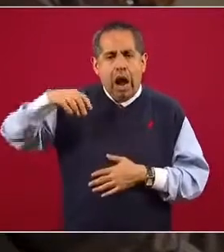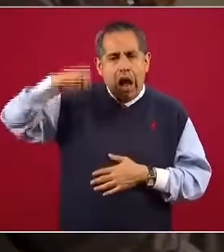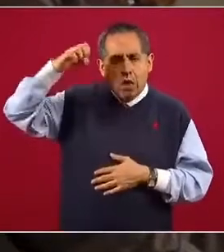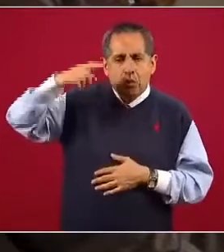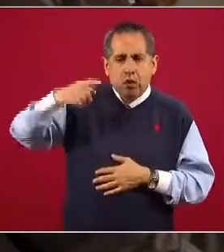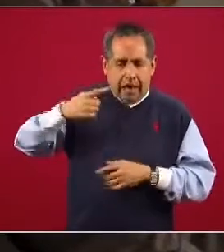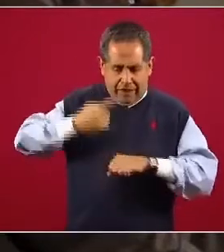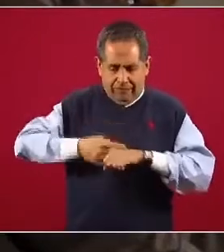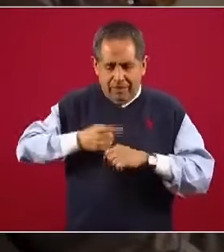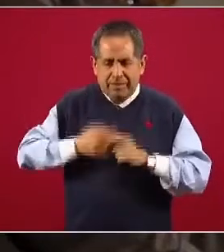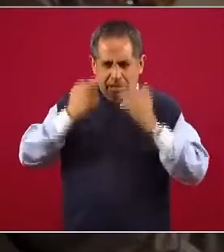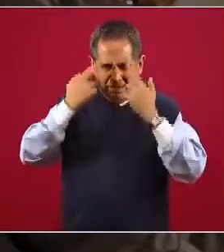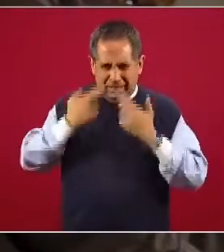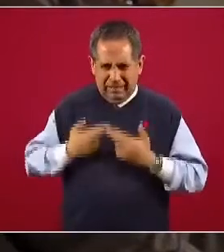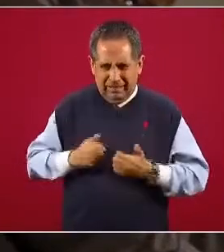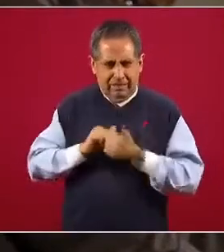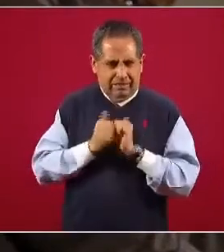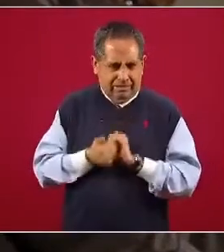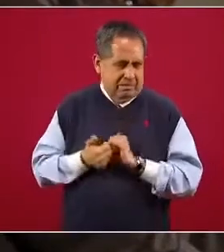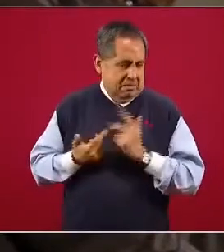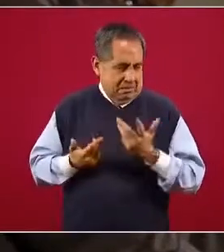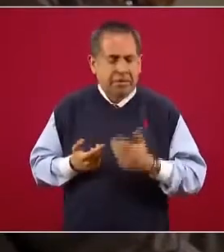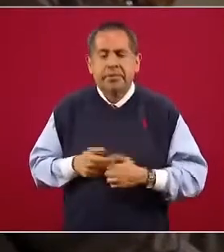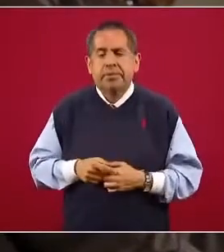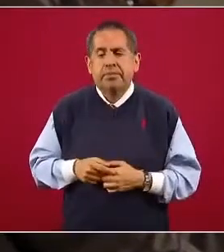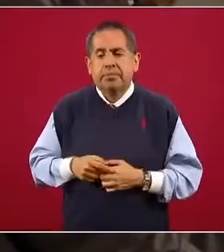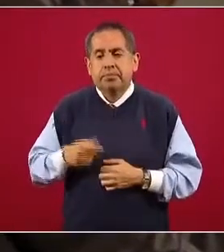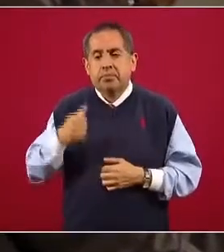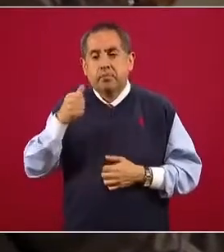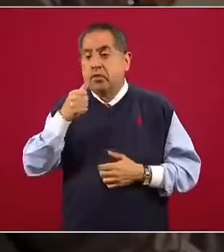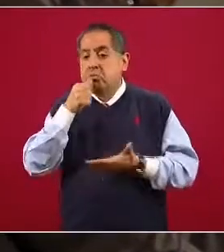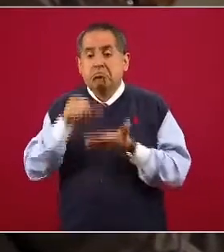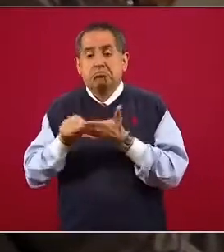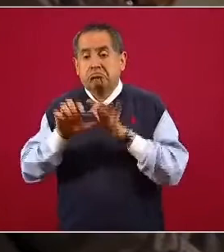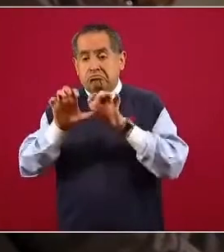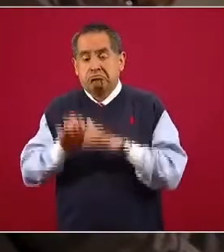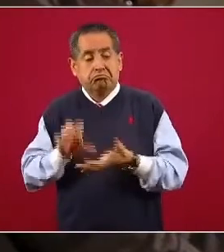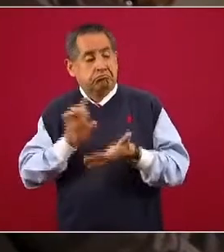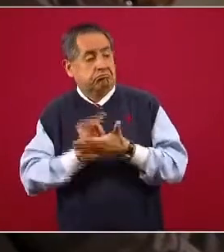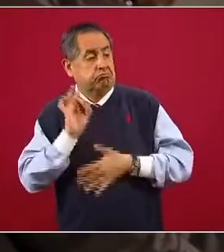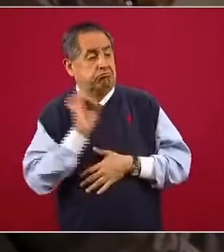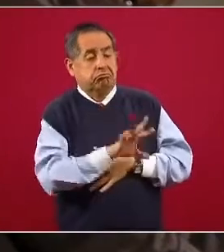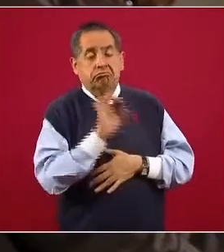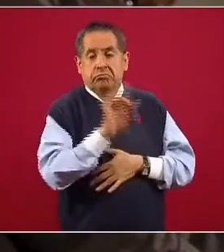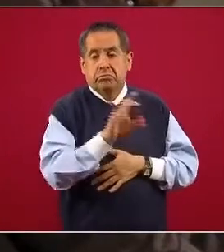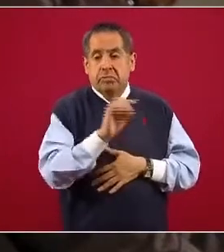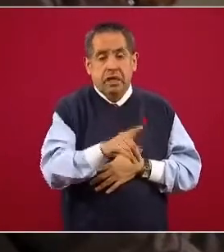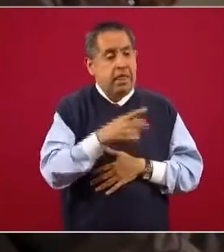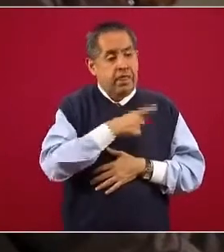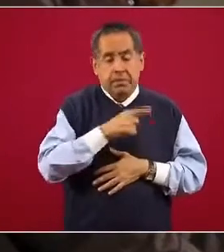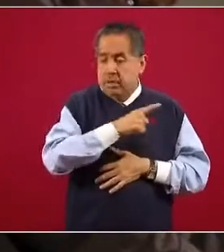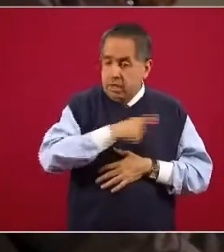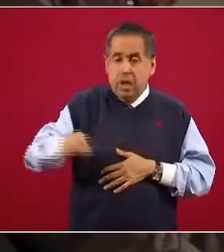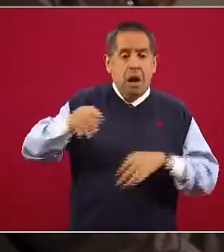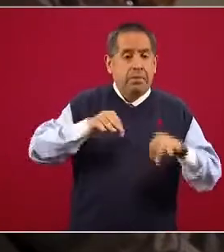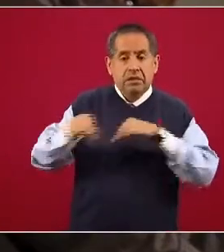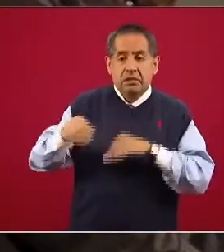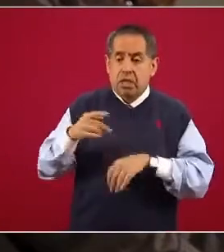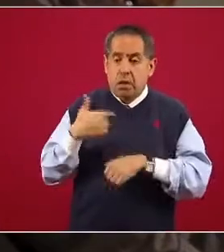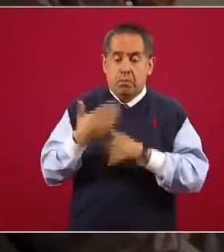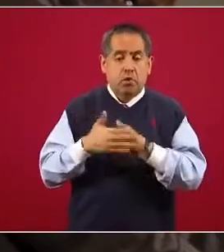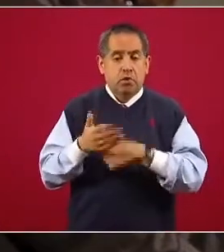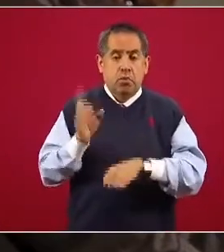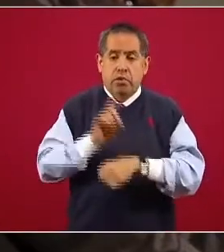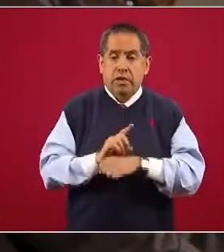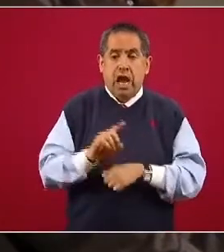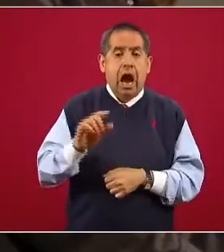enfermedades crónico-degenerativas, que hay circulares que están enviando de sus dependencias que ya se tienen que presentar a trabajar el próximo